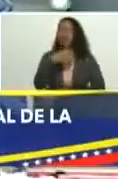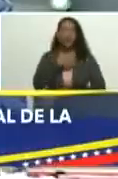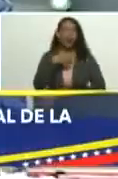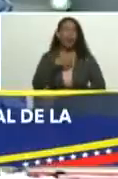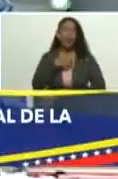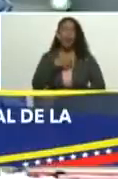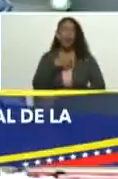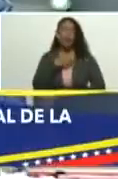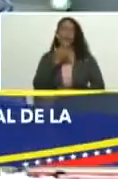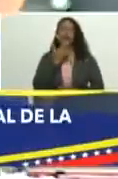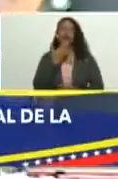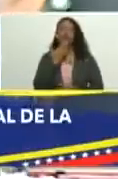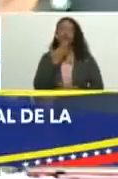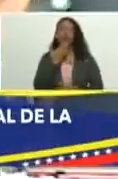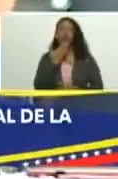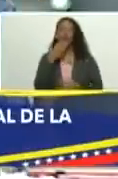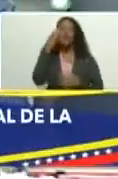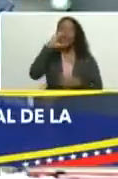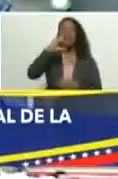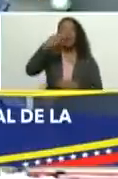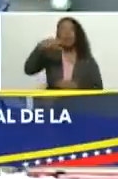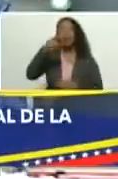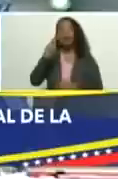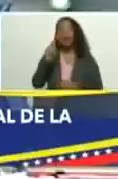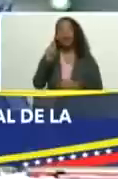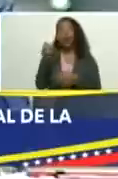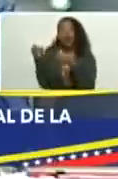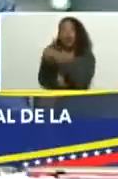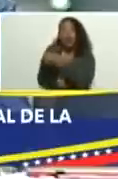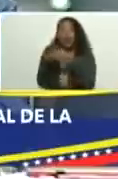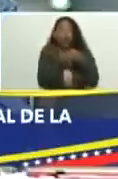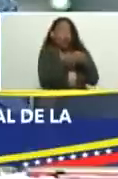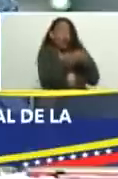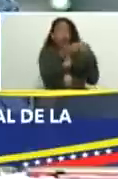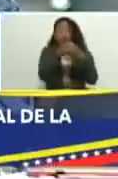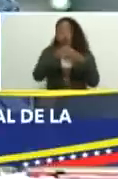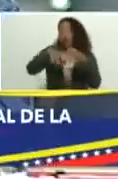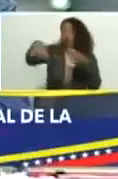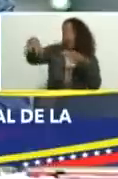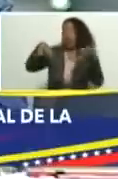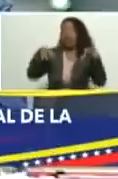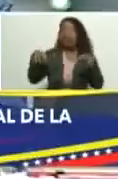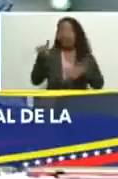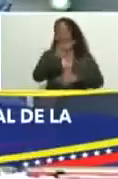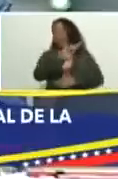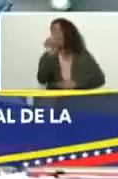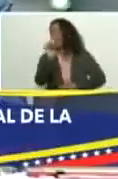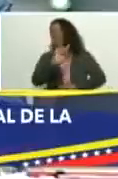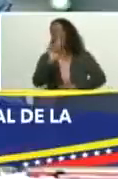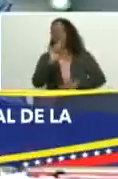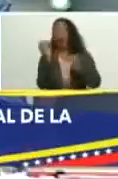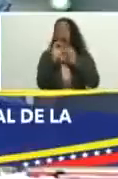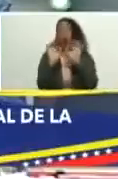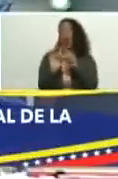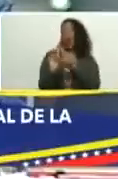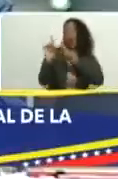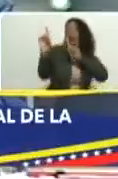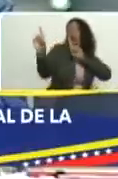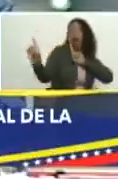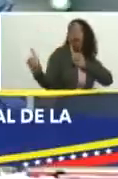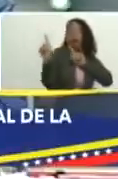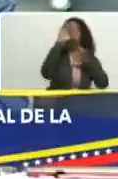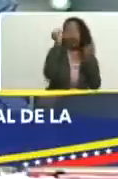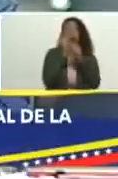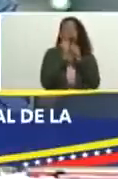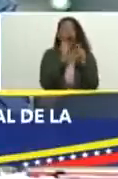CPT elitistas de una élite, ni CPT alejado de los trabajadores de base.